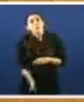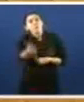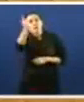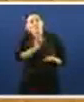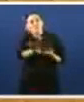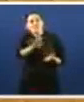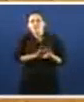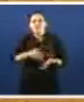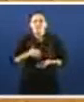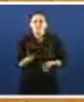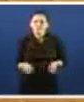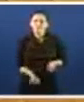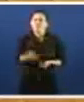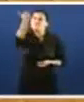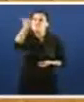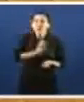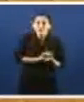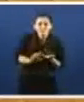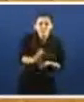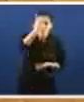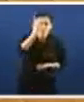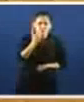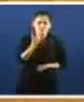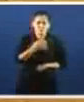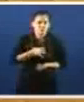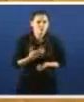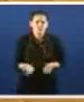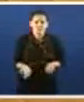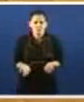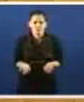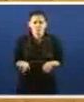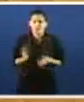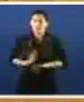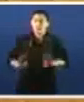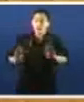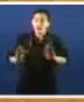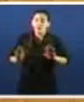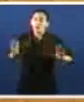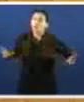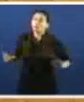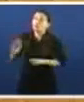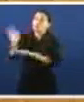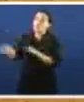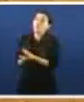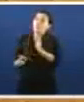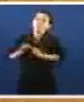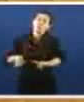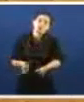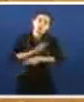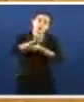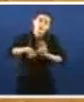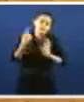país non se pode permitir ningún desempregado máis E vostedes o único que fan día tras día reforma